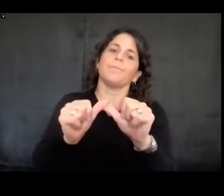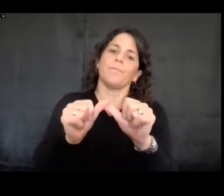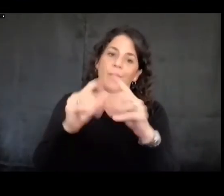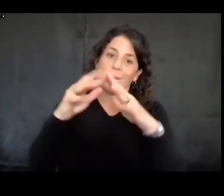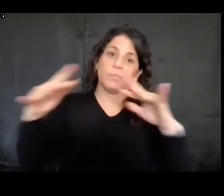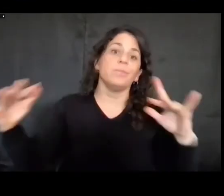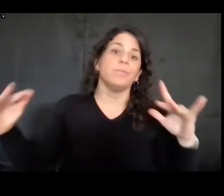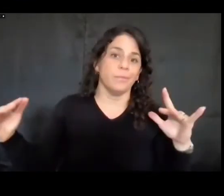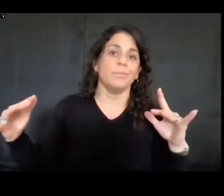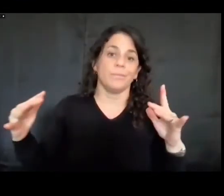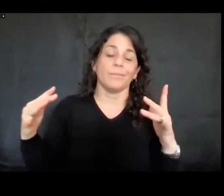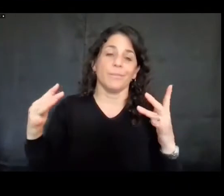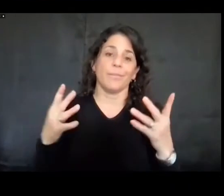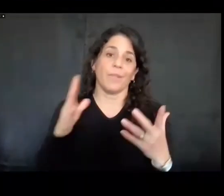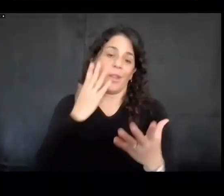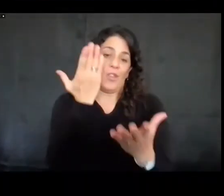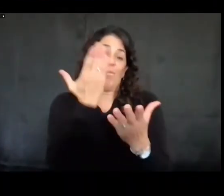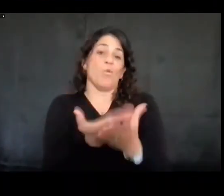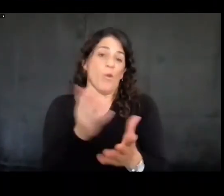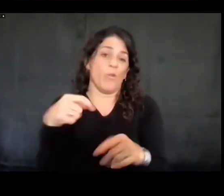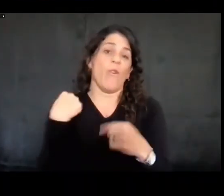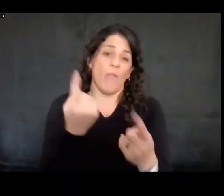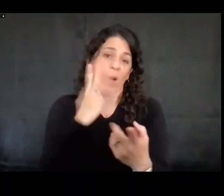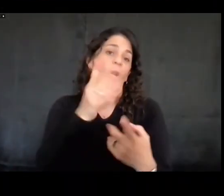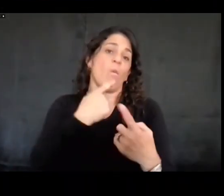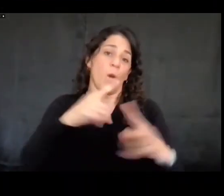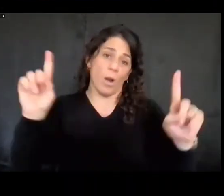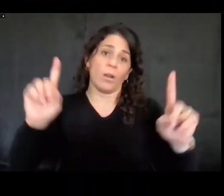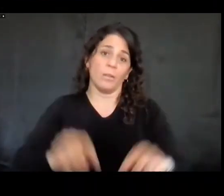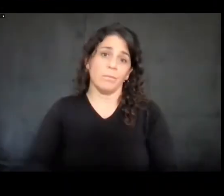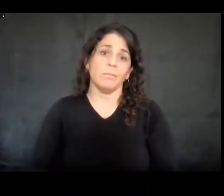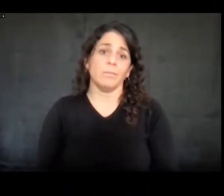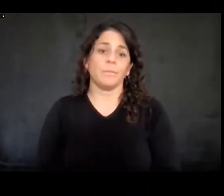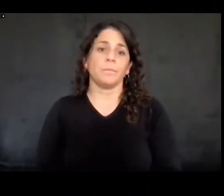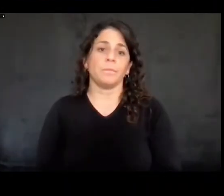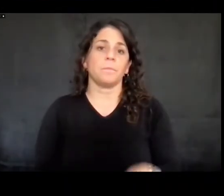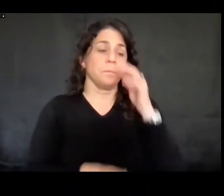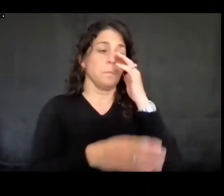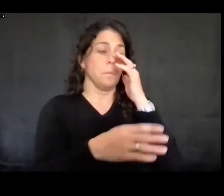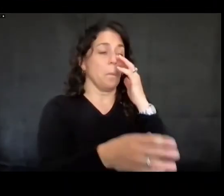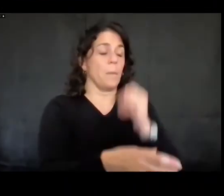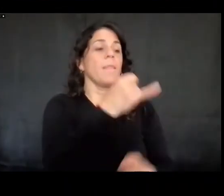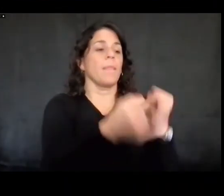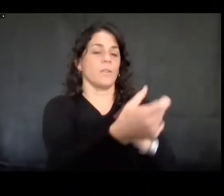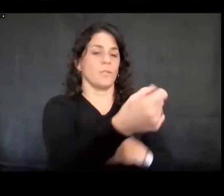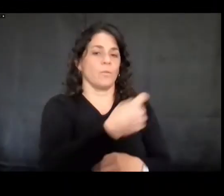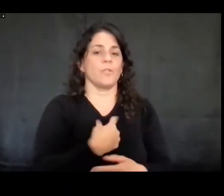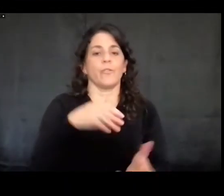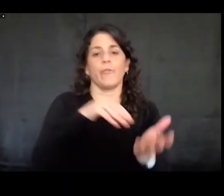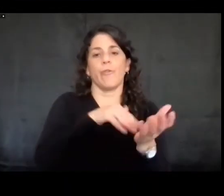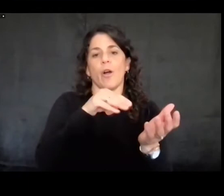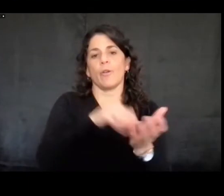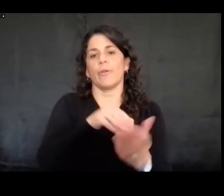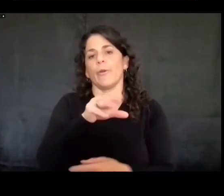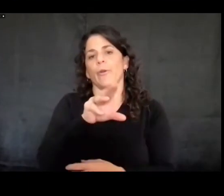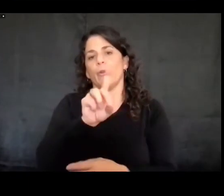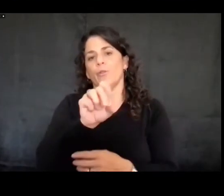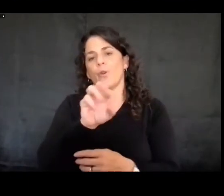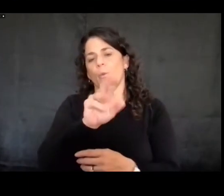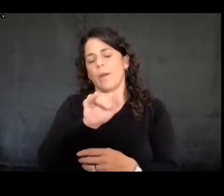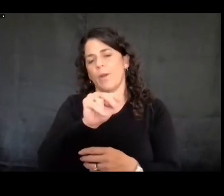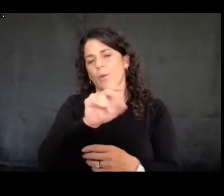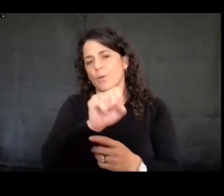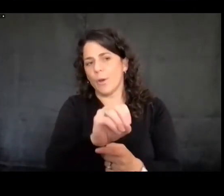y todas estas cosas hay que probar efectivas mientras perdonan para la autora de reynoso están hablando de